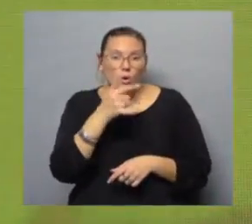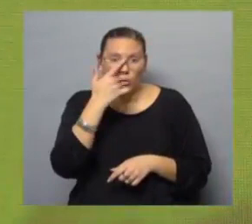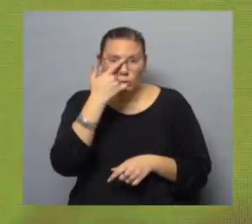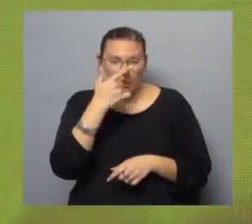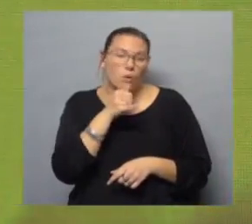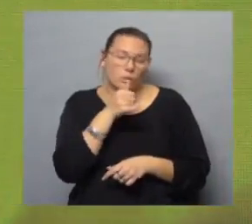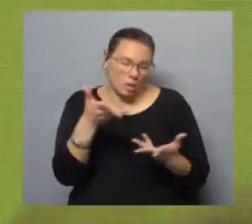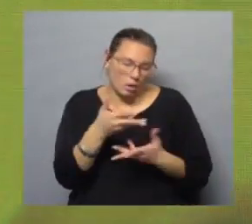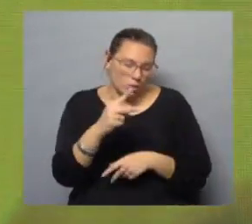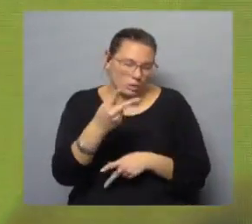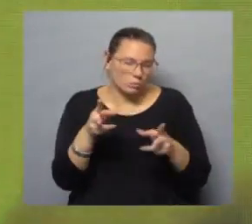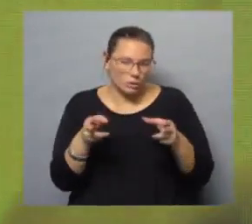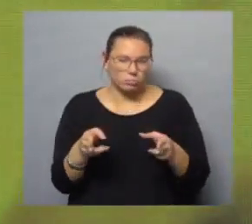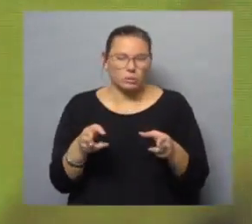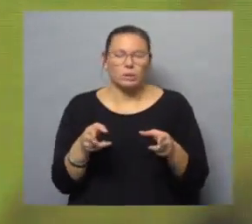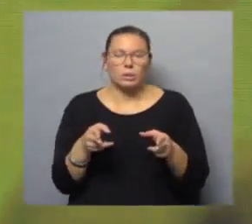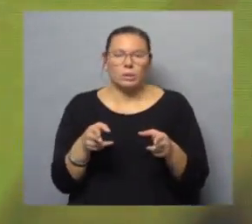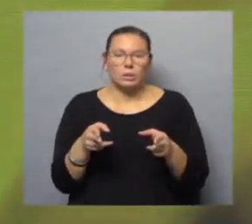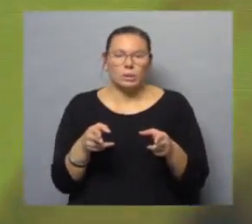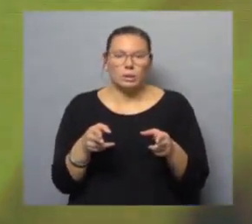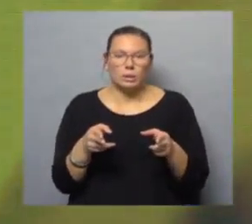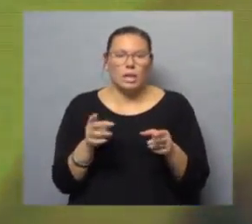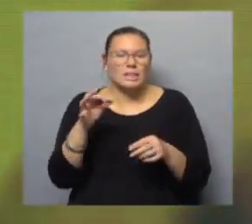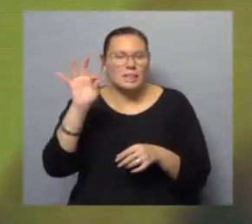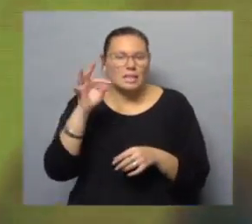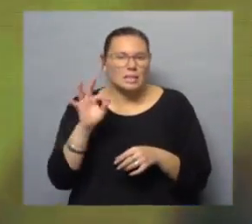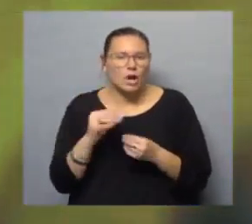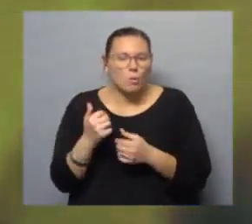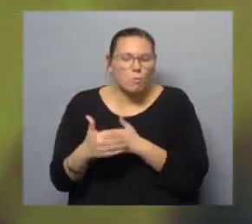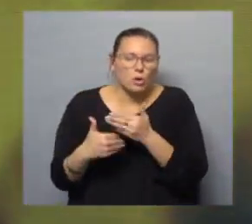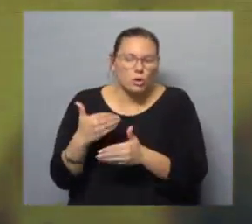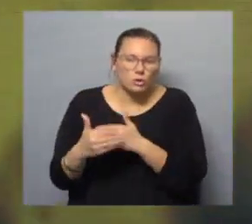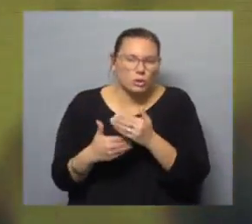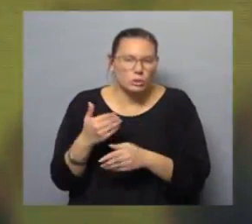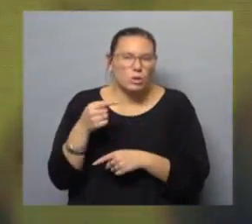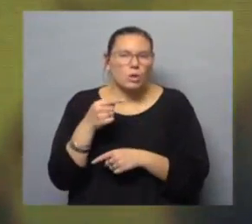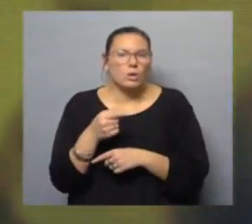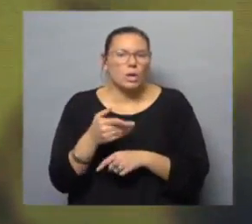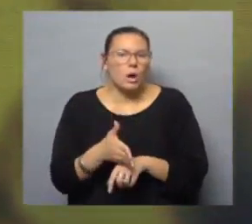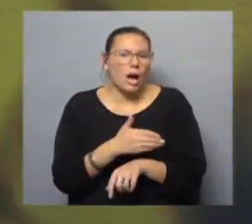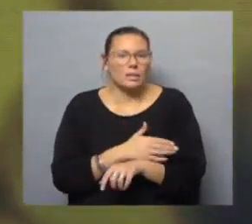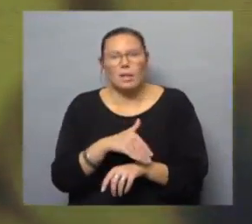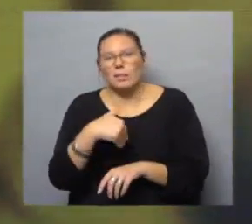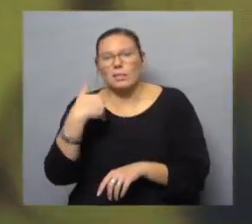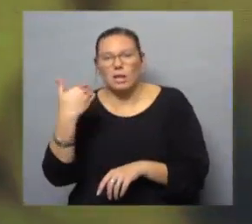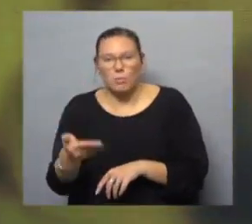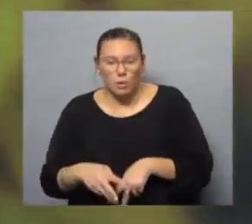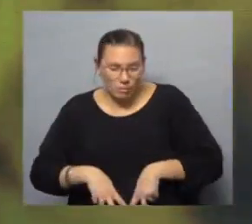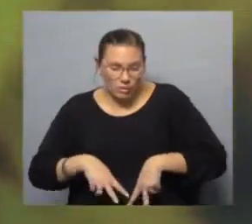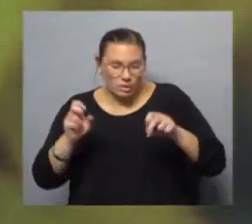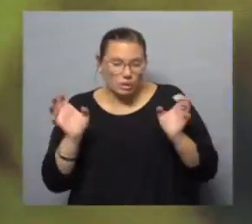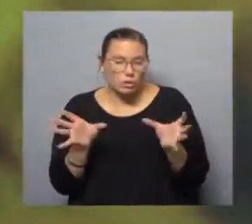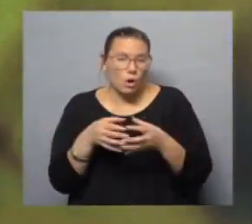nos cuenta ahora en la segunda parte del informe detalles de cómo fue este procedimiento y justamente eso, que es un antes y un después en la investigación de esta